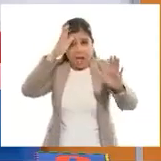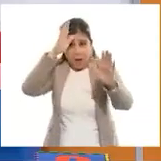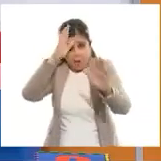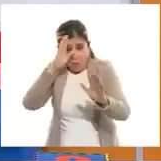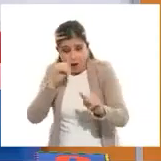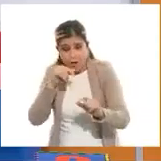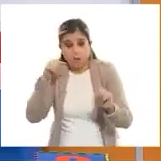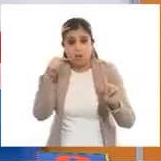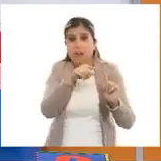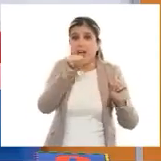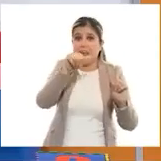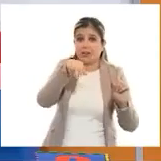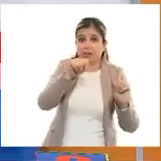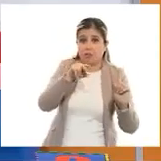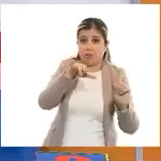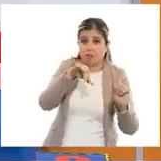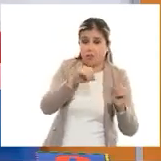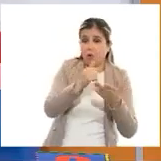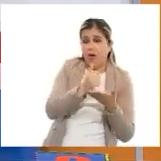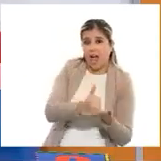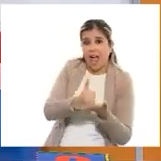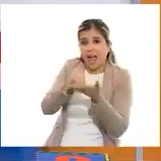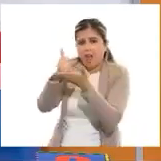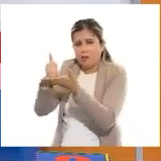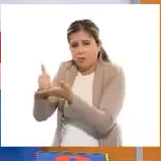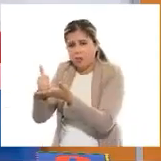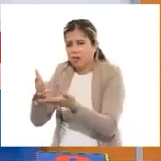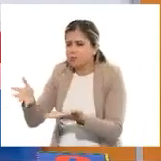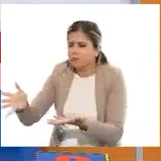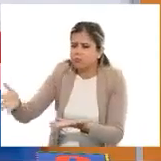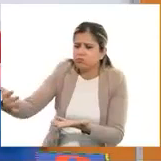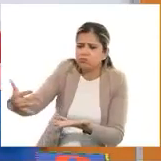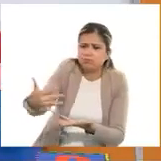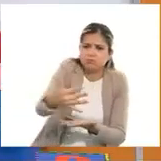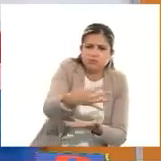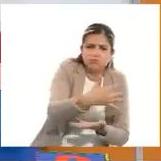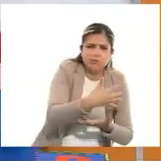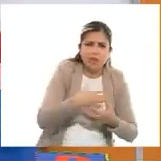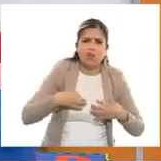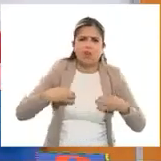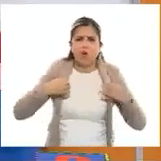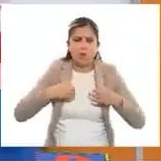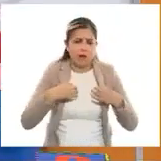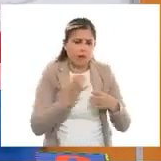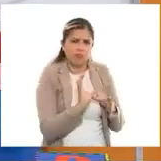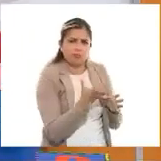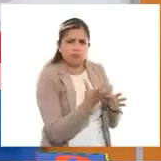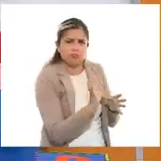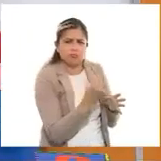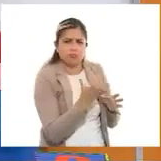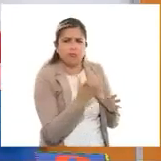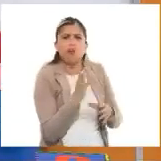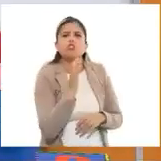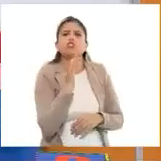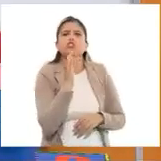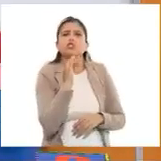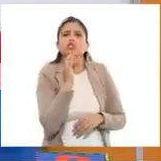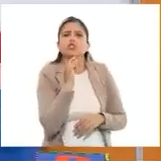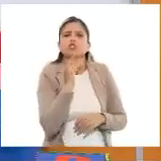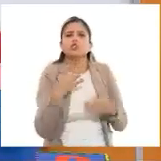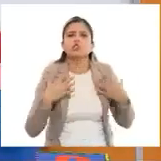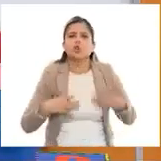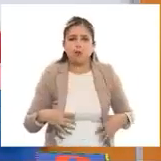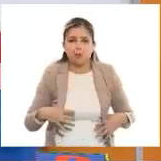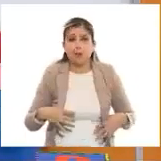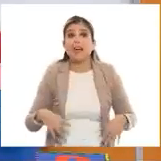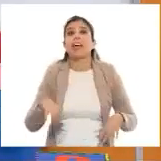que Antonio ayudaría a juntar y lavar la ropa cuando ya esté sucia. Pero no nada más